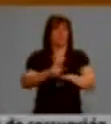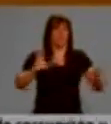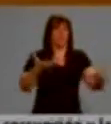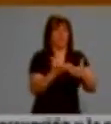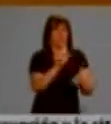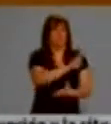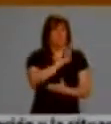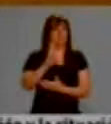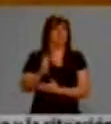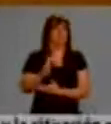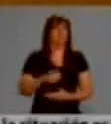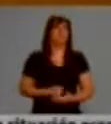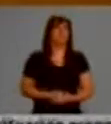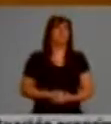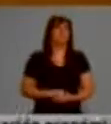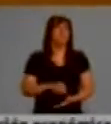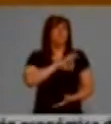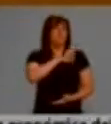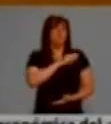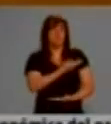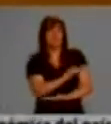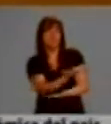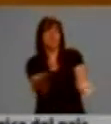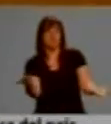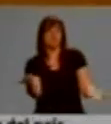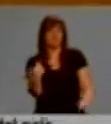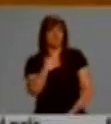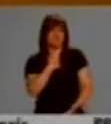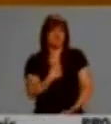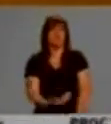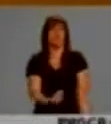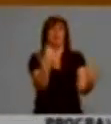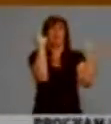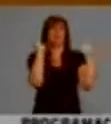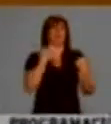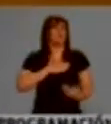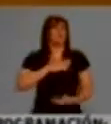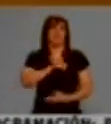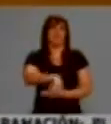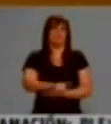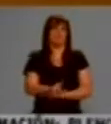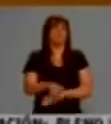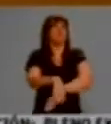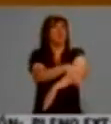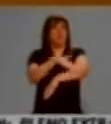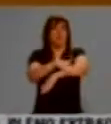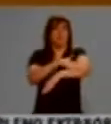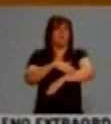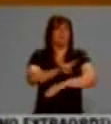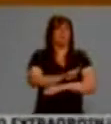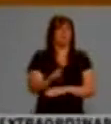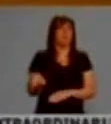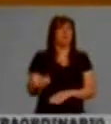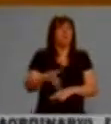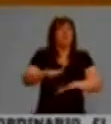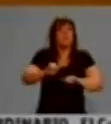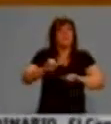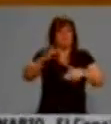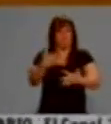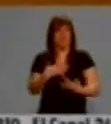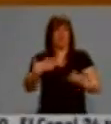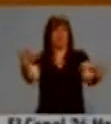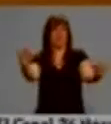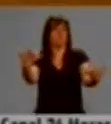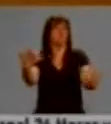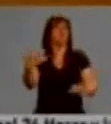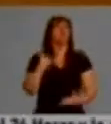Popular. Señorías, no me corresponde a mí, ni al Gobierno, ni siquiera a la Cámara,